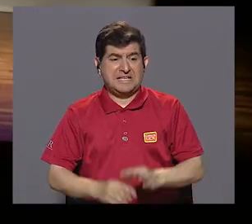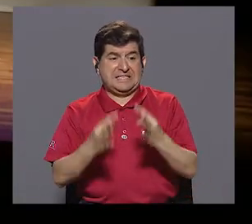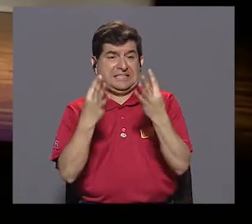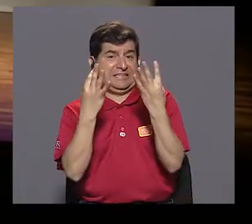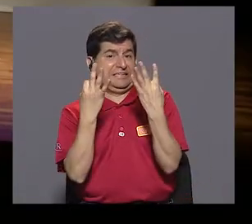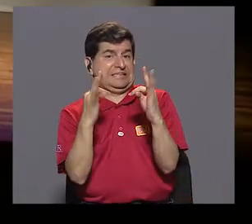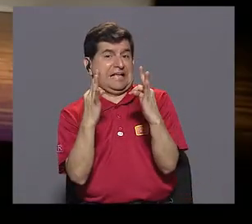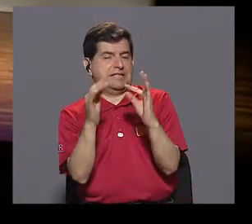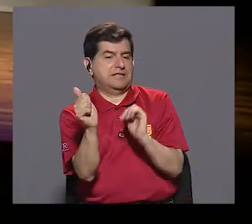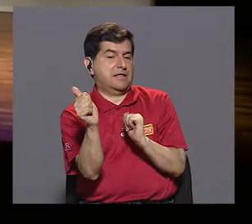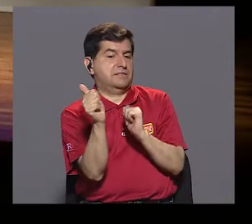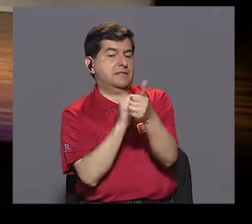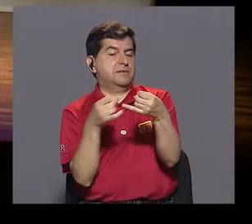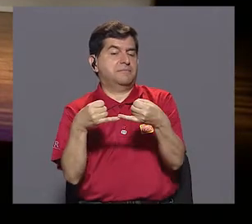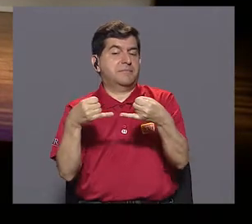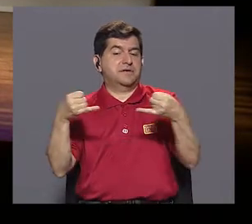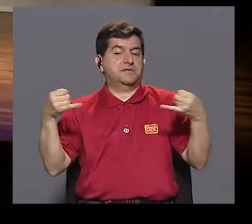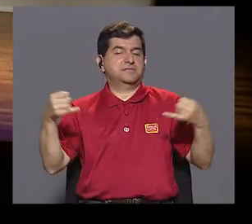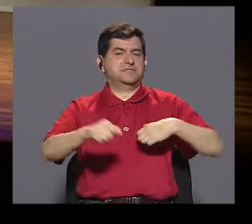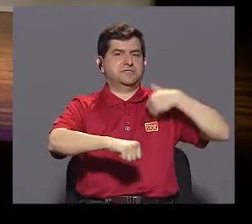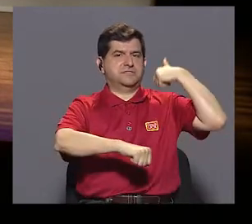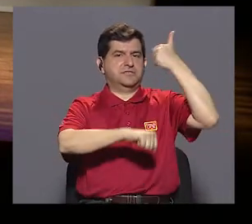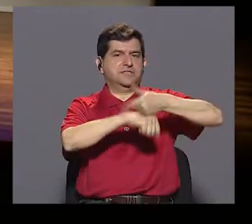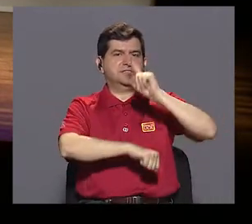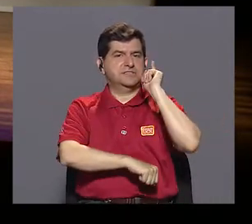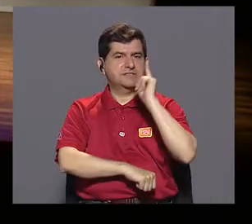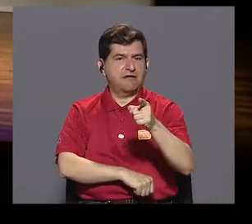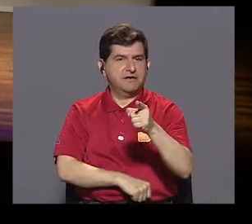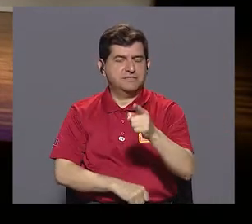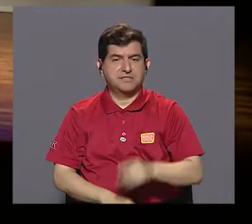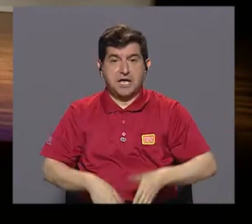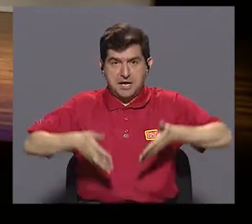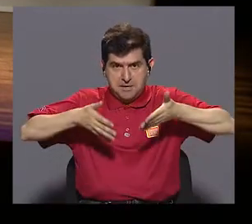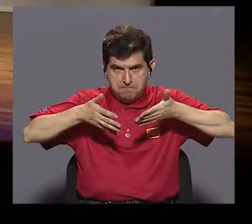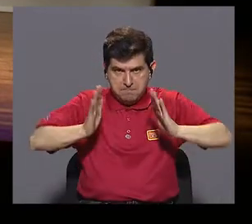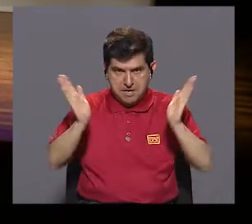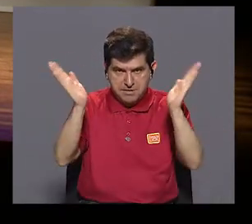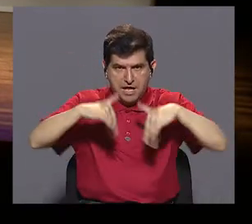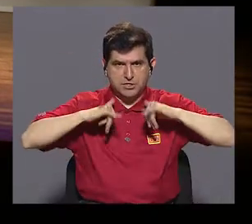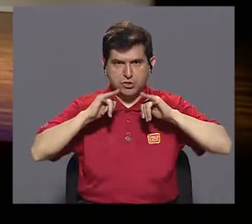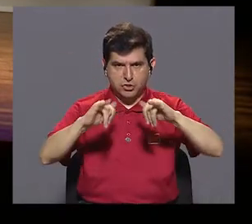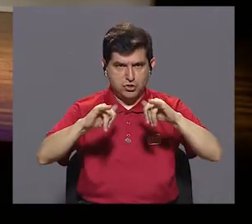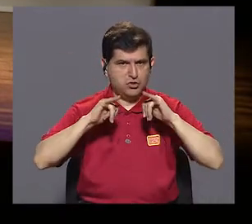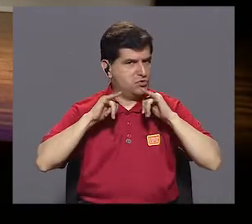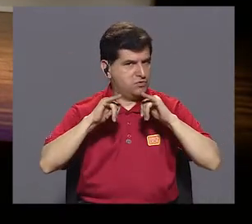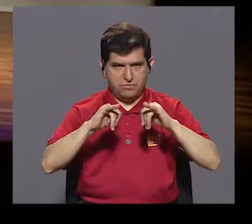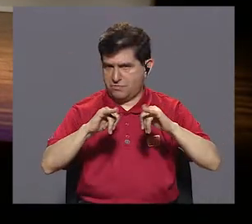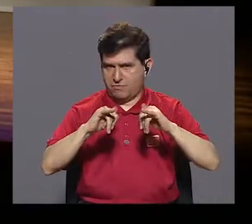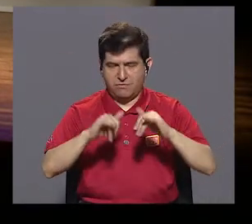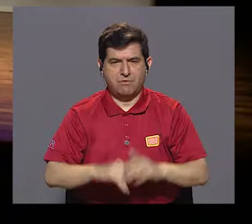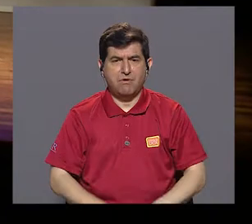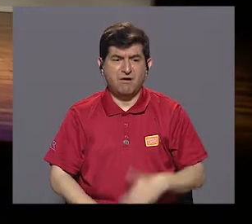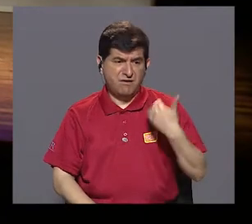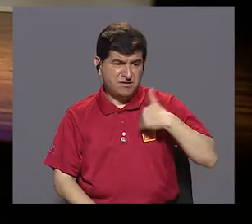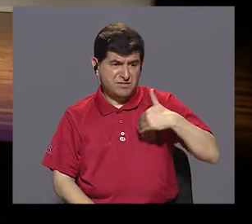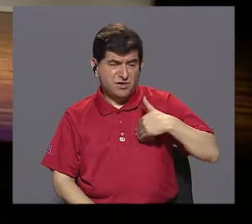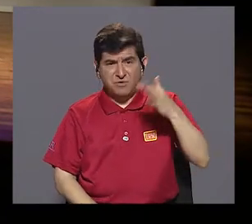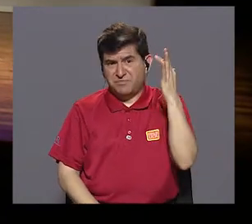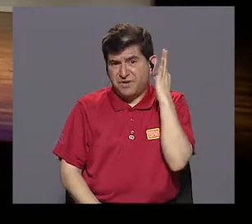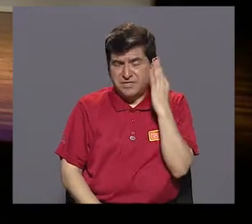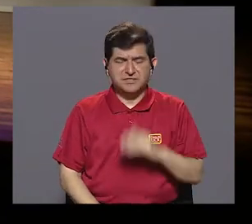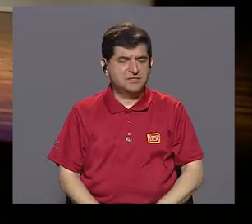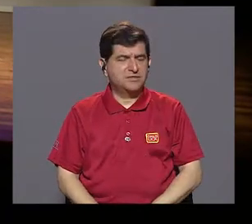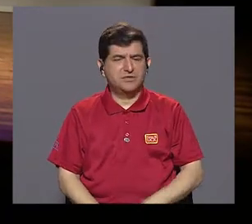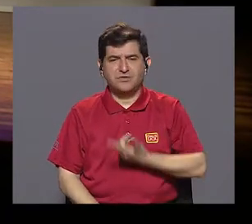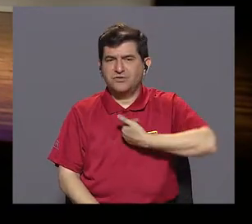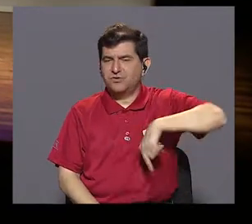se atreva a cruzar una línea que establecen ustedes, porque mientras no haya igualdad, mientras los hombres